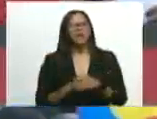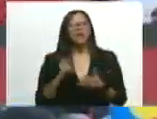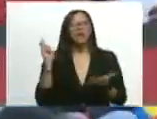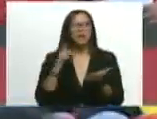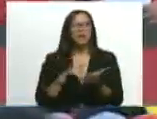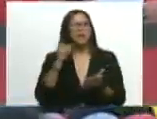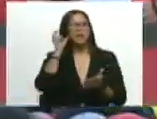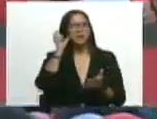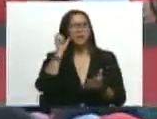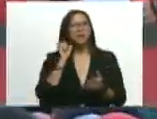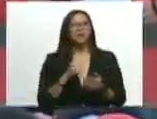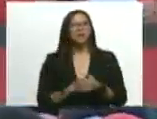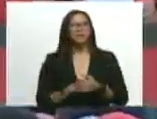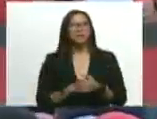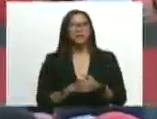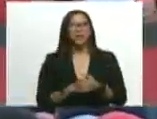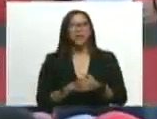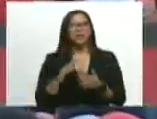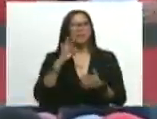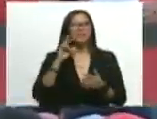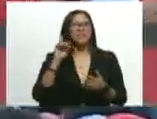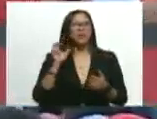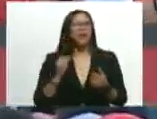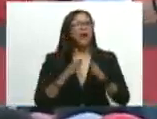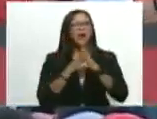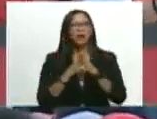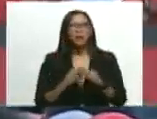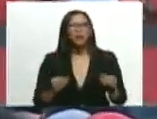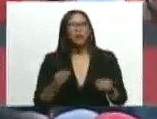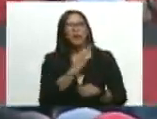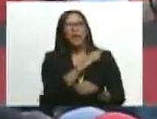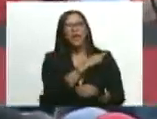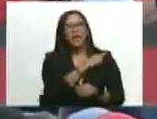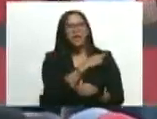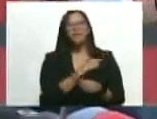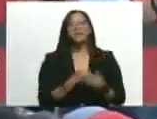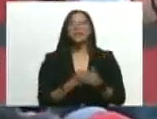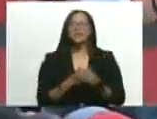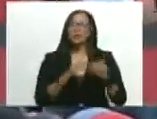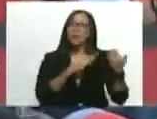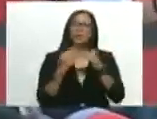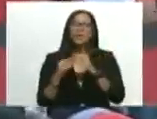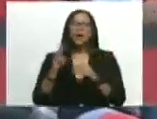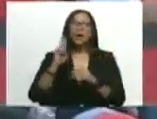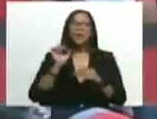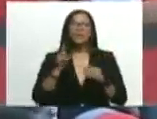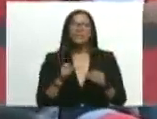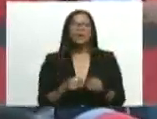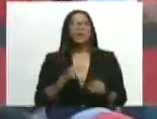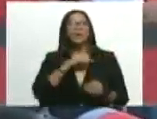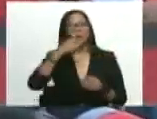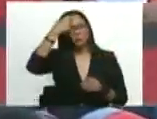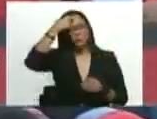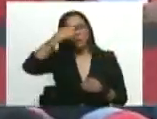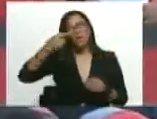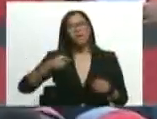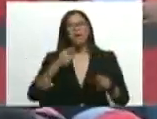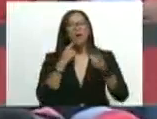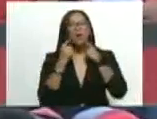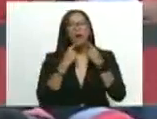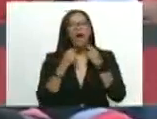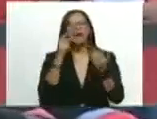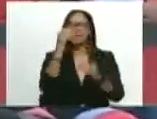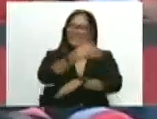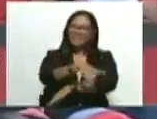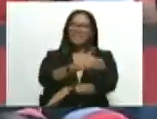a escucharlos ustedes Francisco Jacqueline a todos los jefes de comunidad de la uvc a nuestro pueblo tricolor vamos calle a